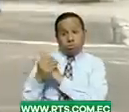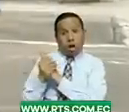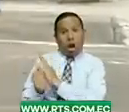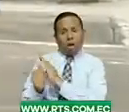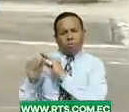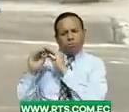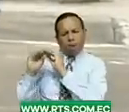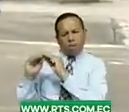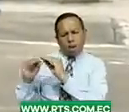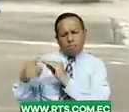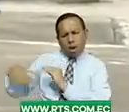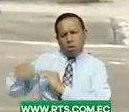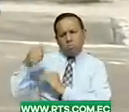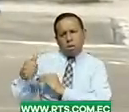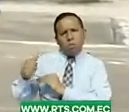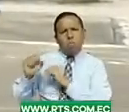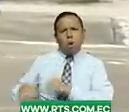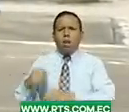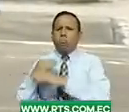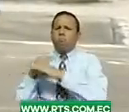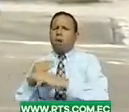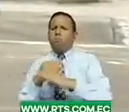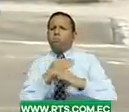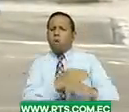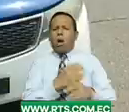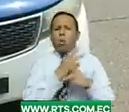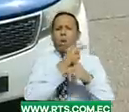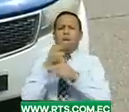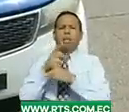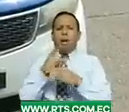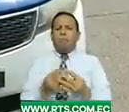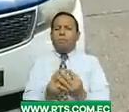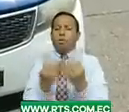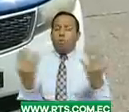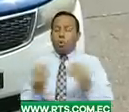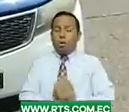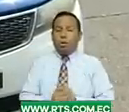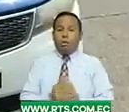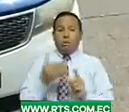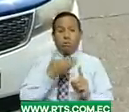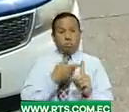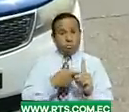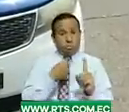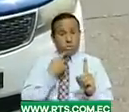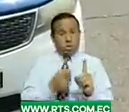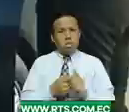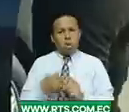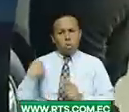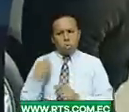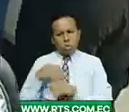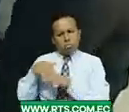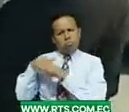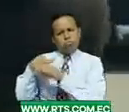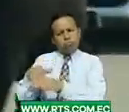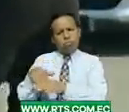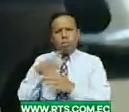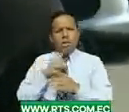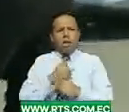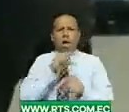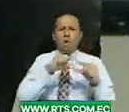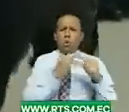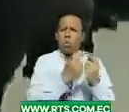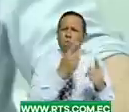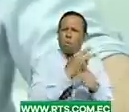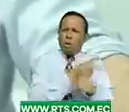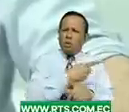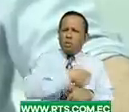tendrán todo su respaldo, ya que para combatir la extorsión y la delincuencia se necesita actuar de inmediato.